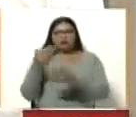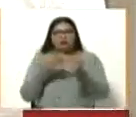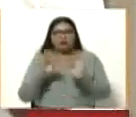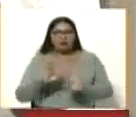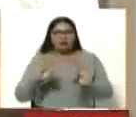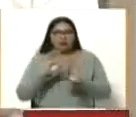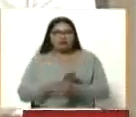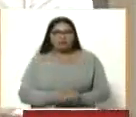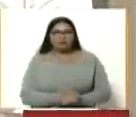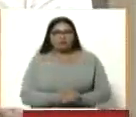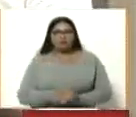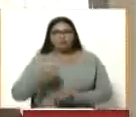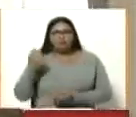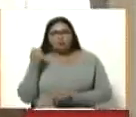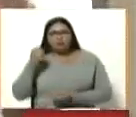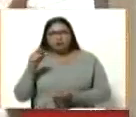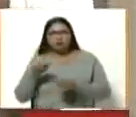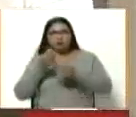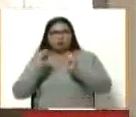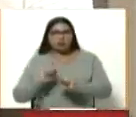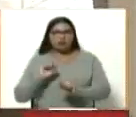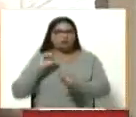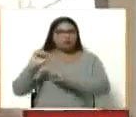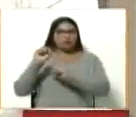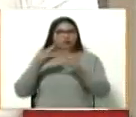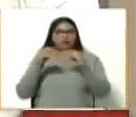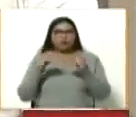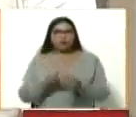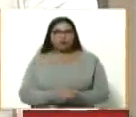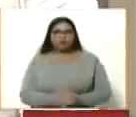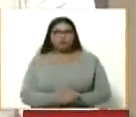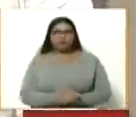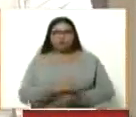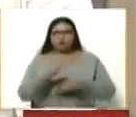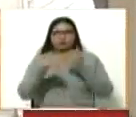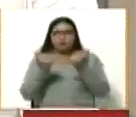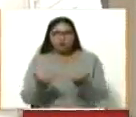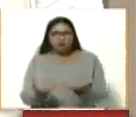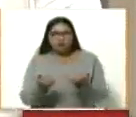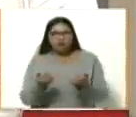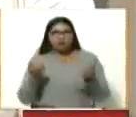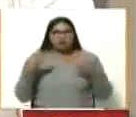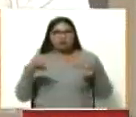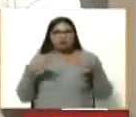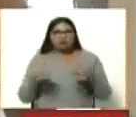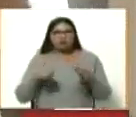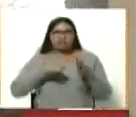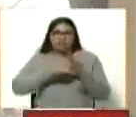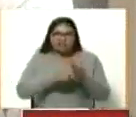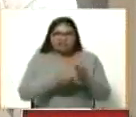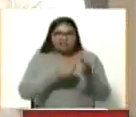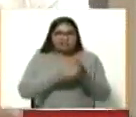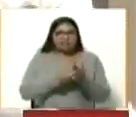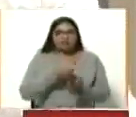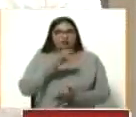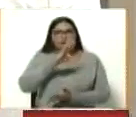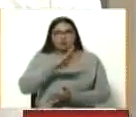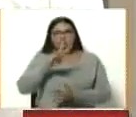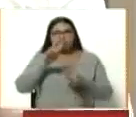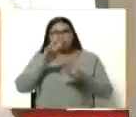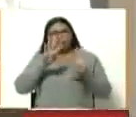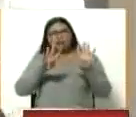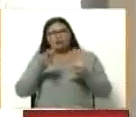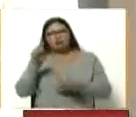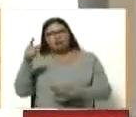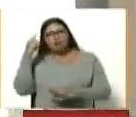Cabo Verde y el gobierno de Cabo Verde, pues ignoró todo eso. Simplemente lo sometió a torturas durante 491 días y